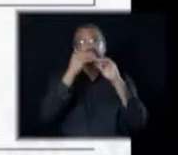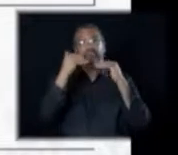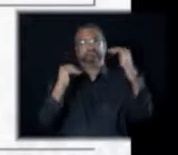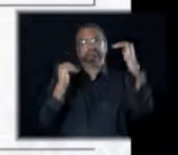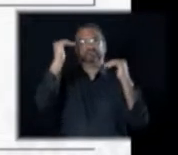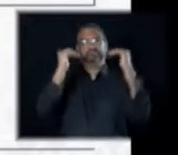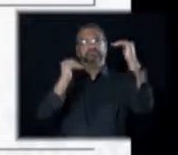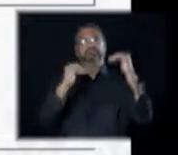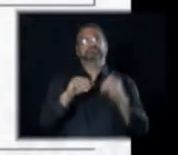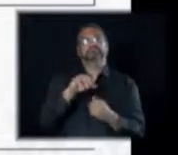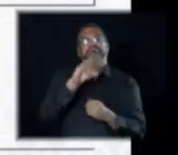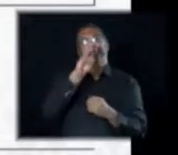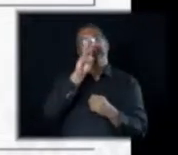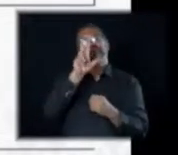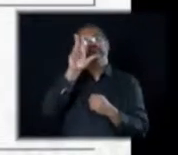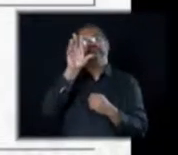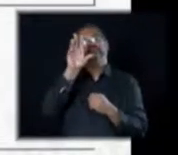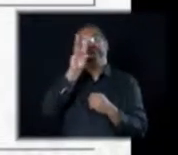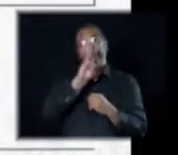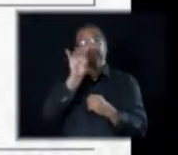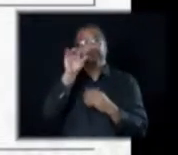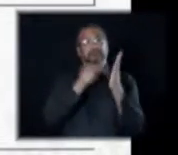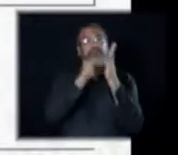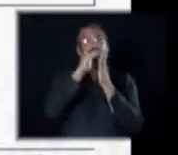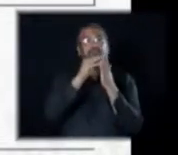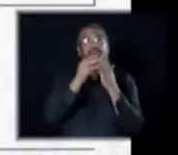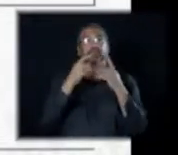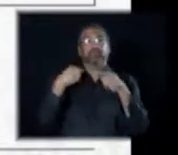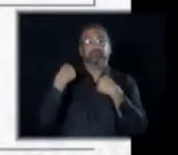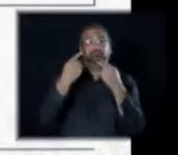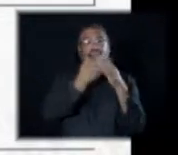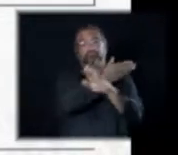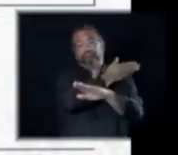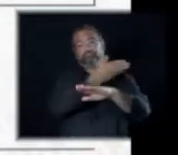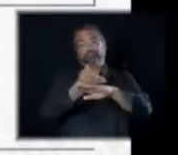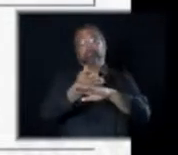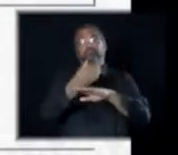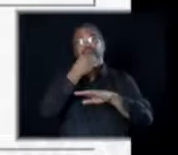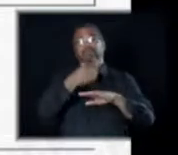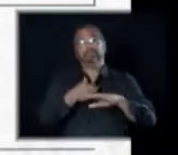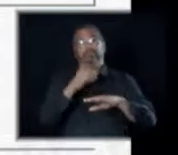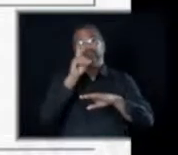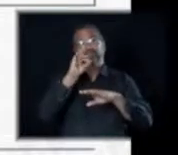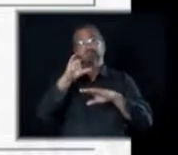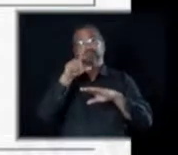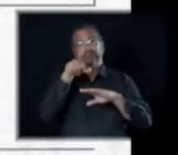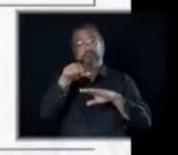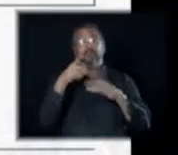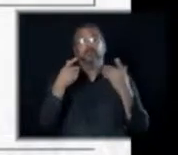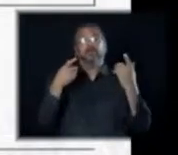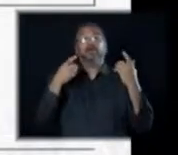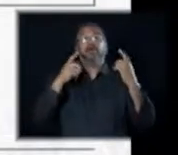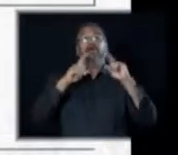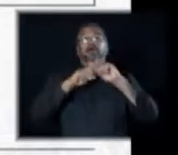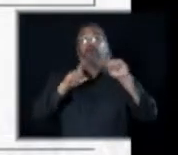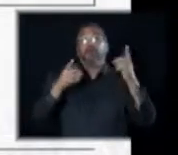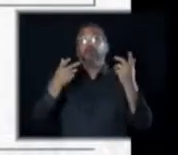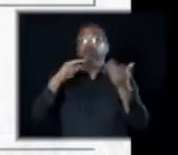cuenta operacional tiene un balance de 68 mil millones para el 17 de diciembre